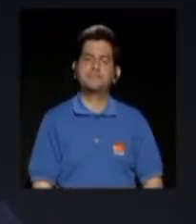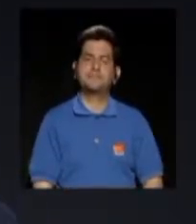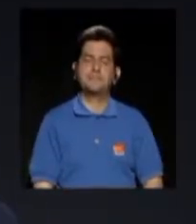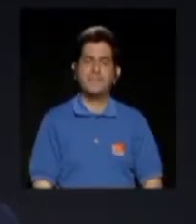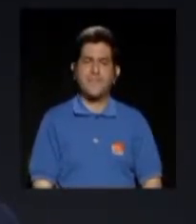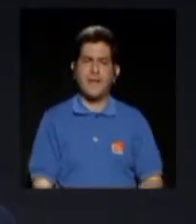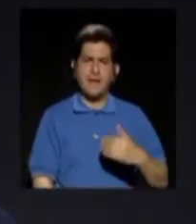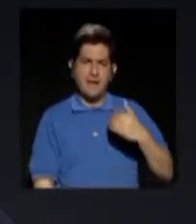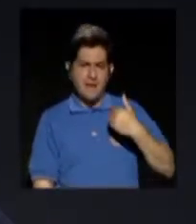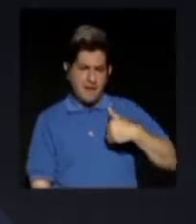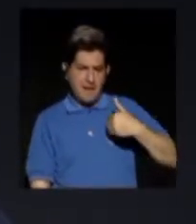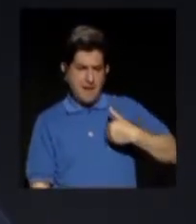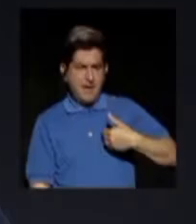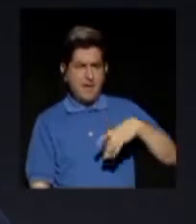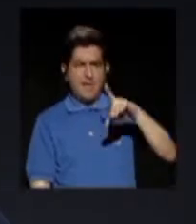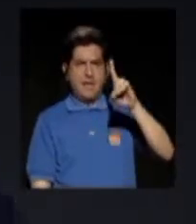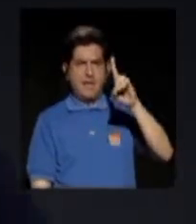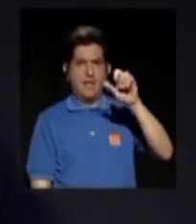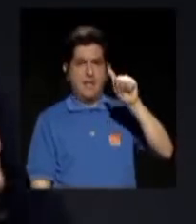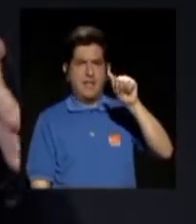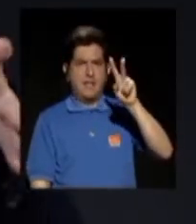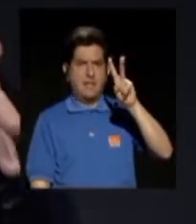Don David,